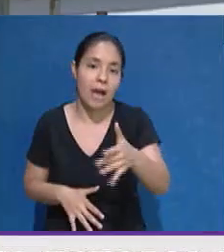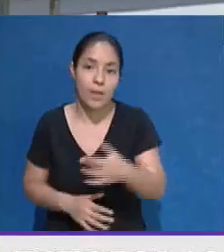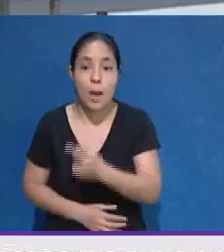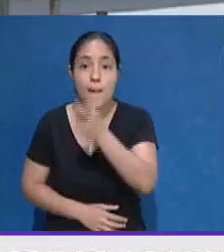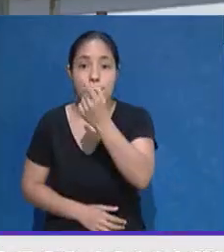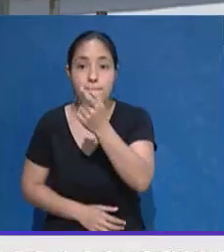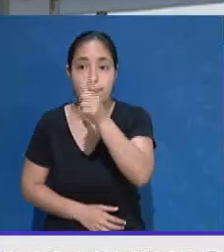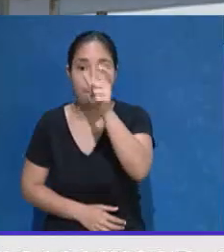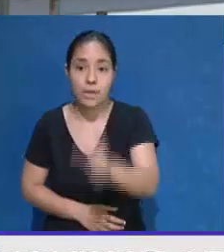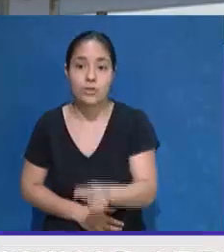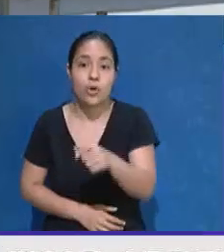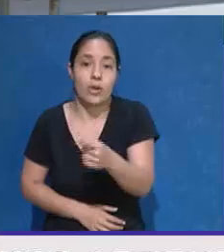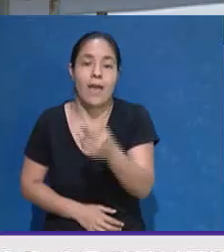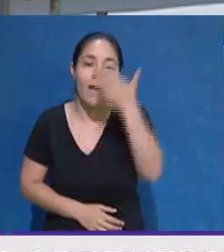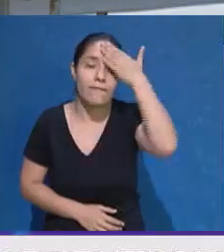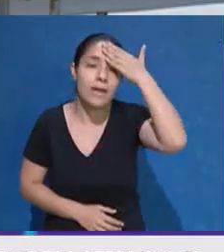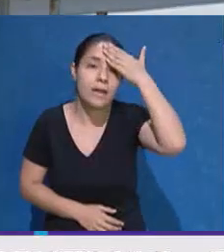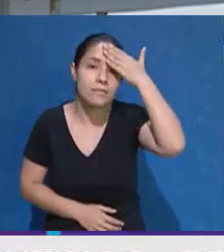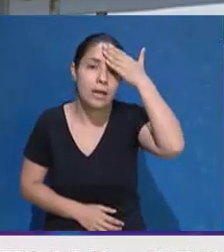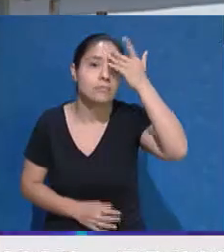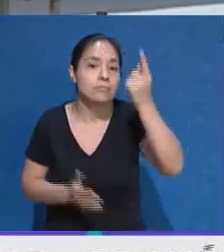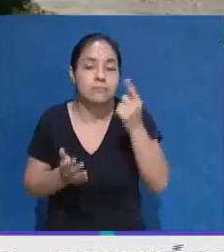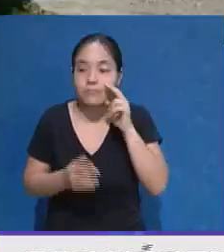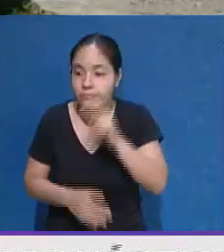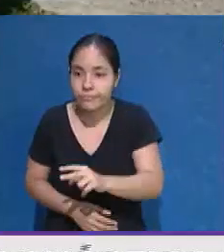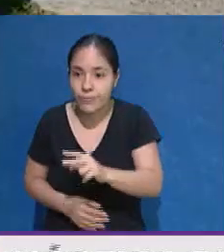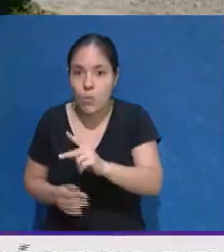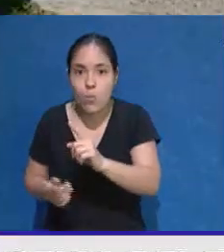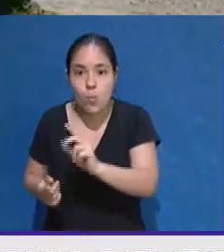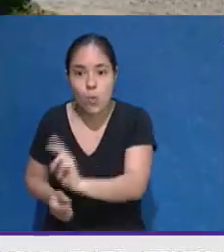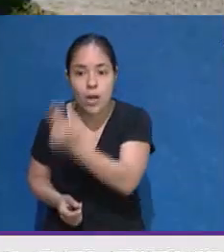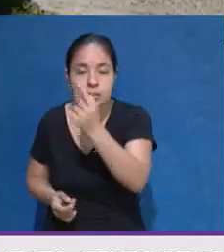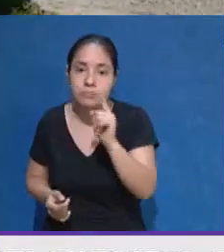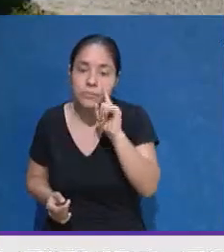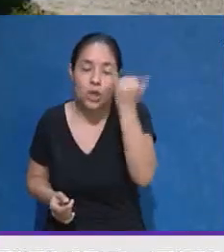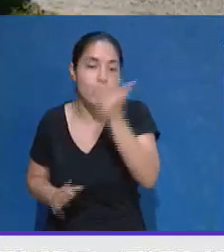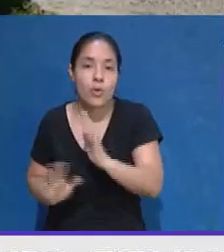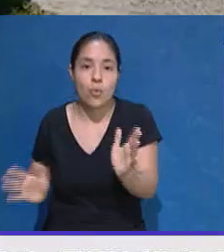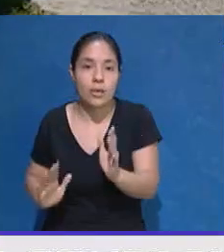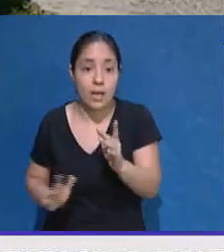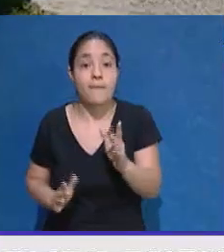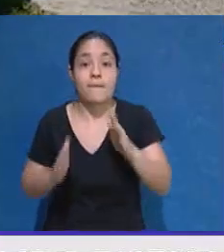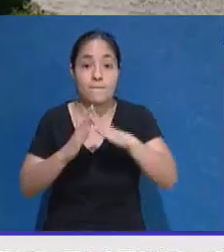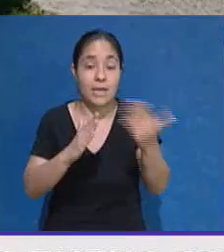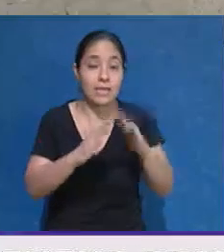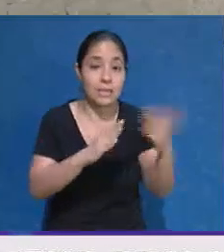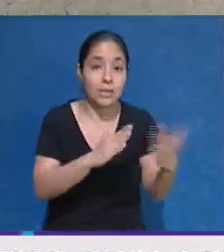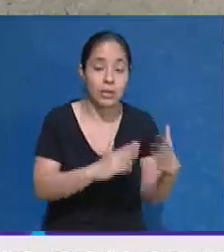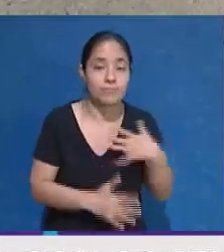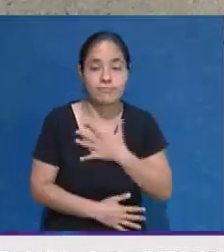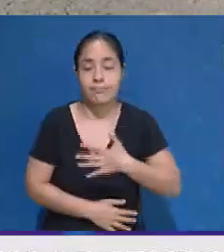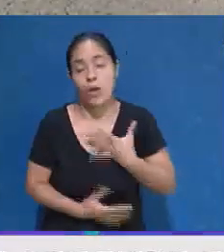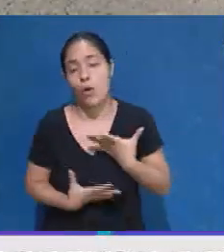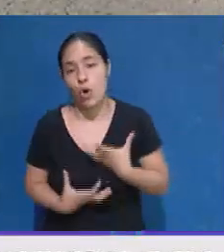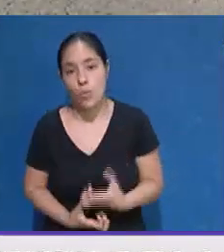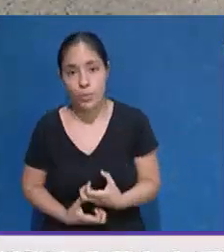persona enferma no ha podido constatar la muerte de su esposo y los vecinos realmente conmovidos. En